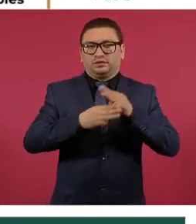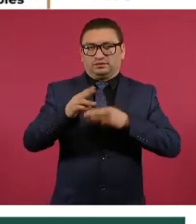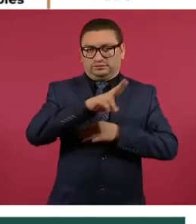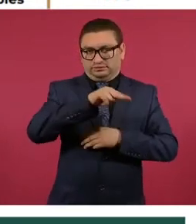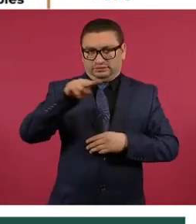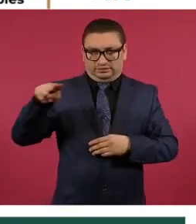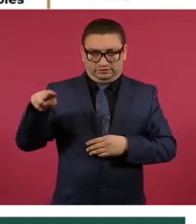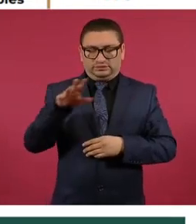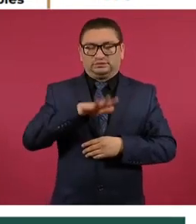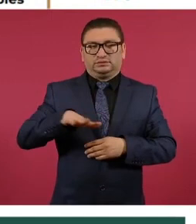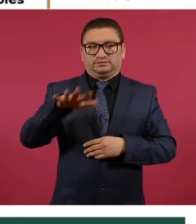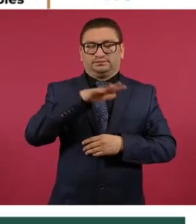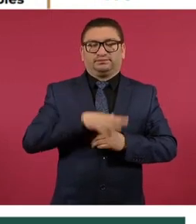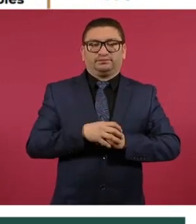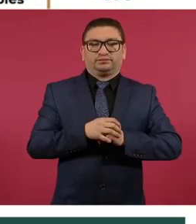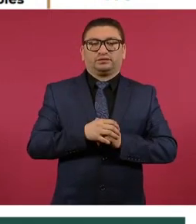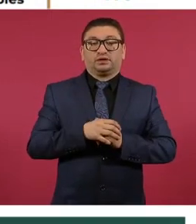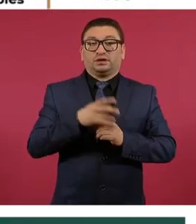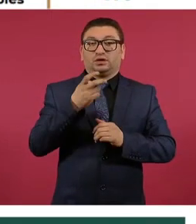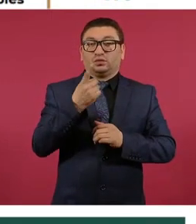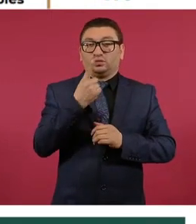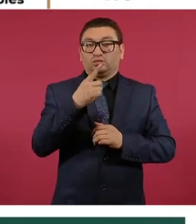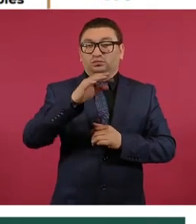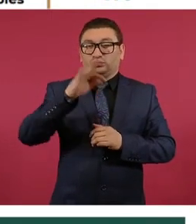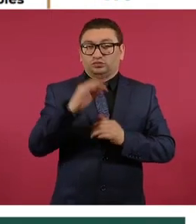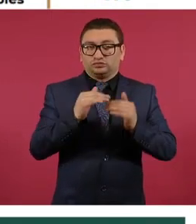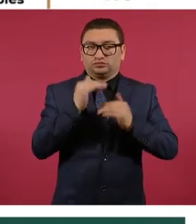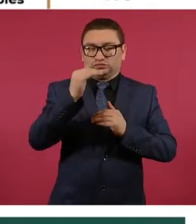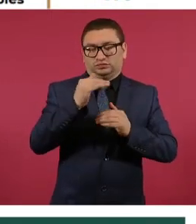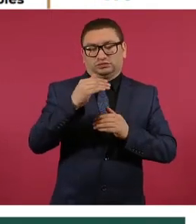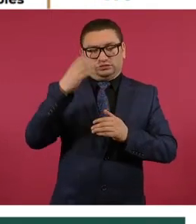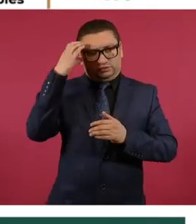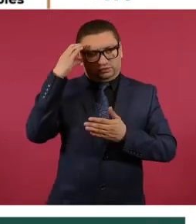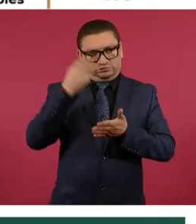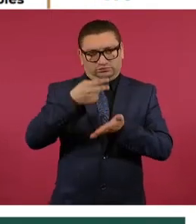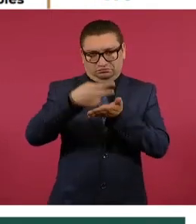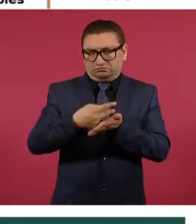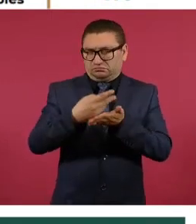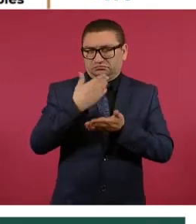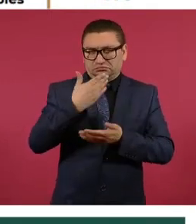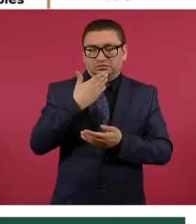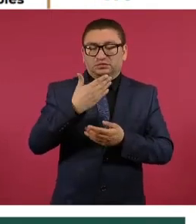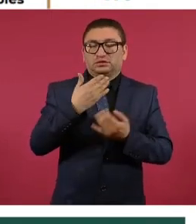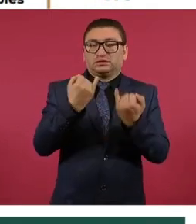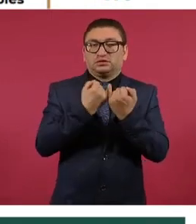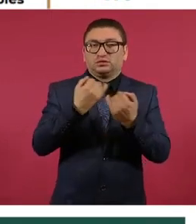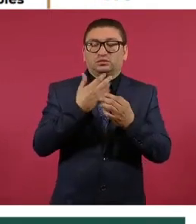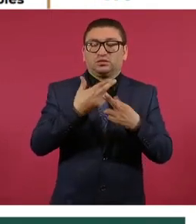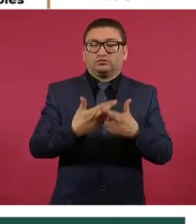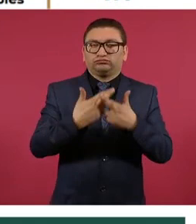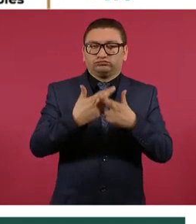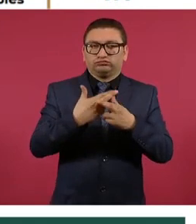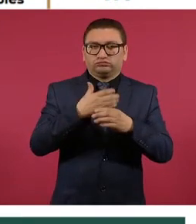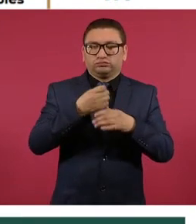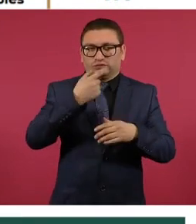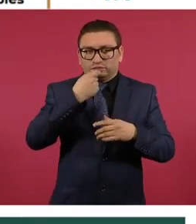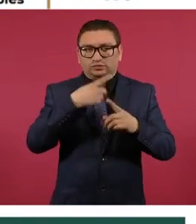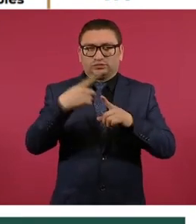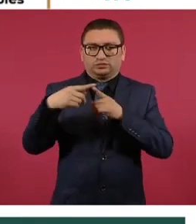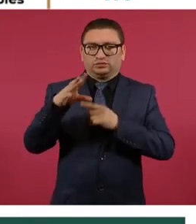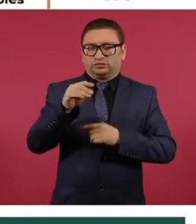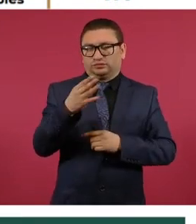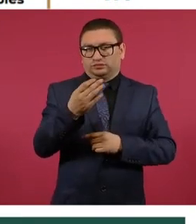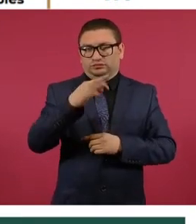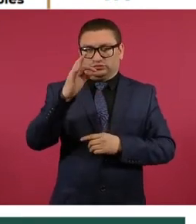además incrementado eh en un 1% el número de camas y el abasto se está reportando 99 por en Nayarit el